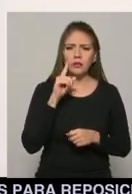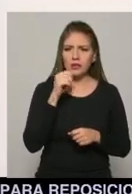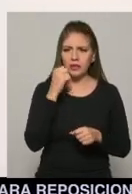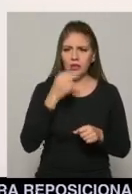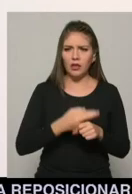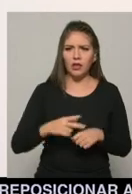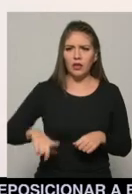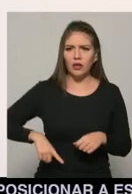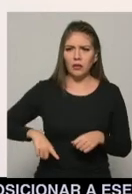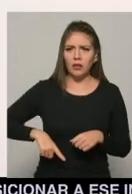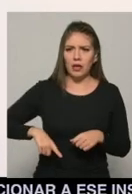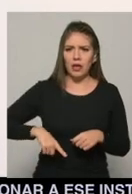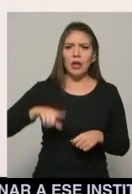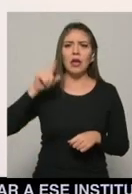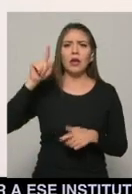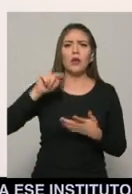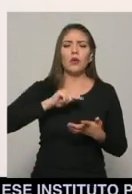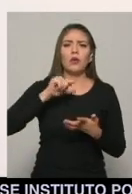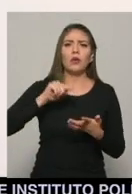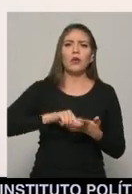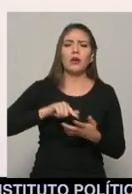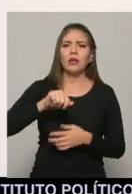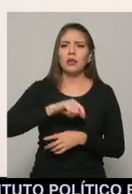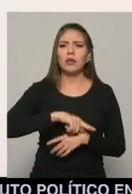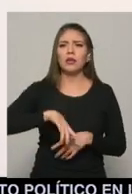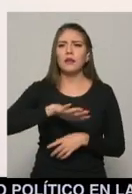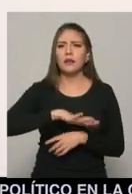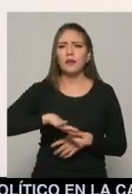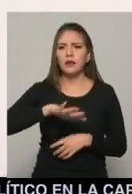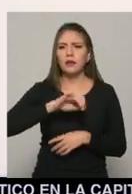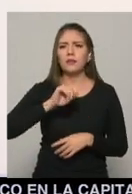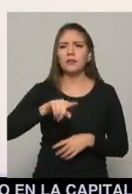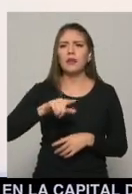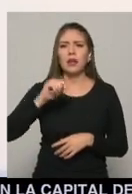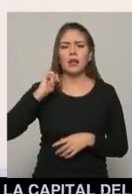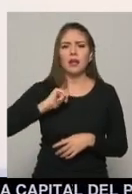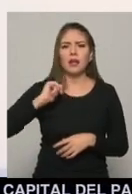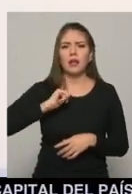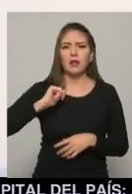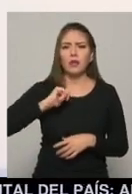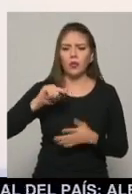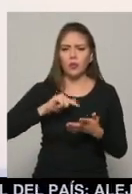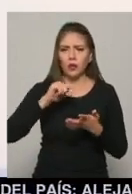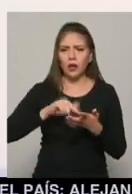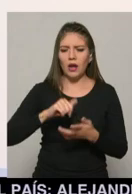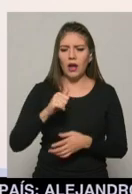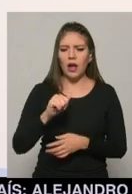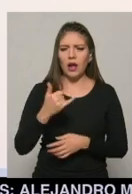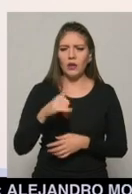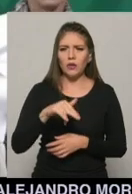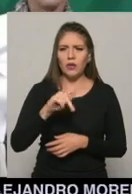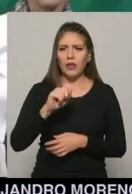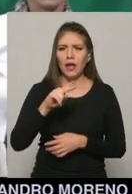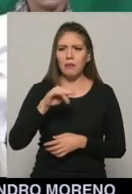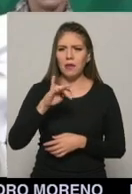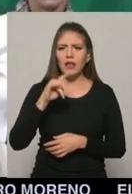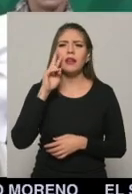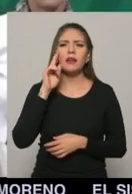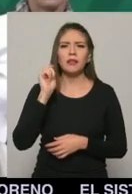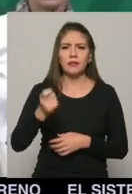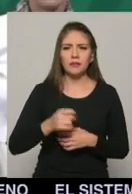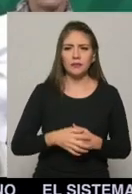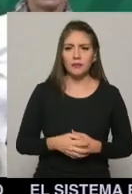está ocurriendo en la sala Francisco Zarco del antiguo Palacio del Ayuntamiento. Vamos a ver qué está ocurriendo allá. 30 largas